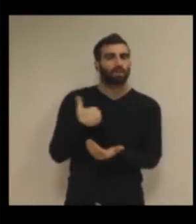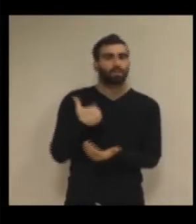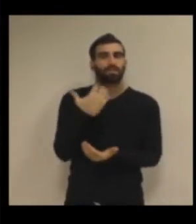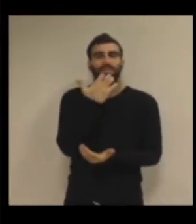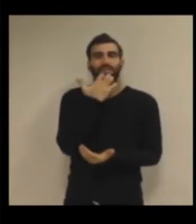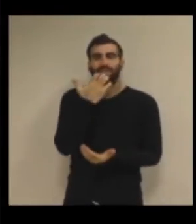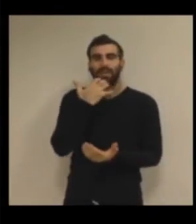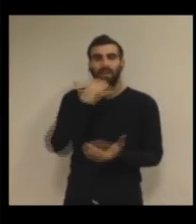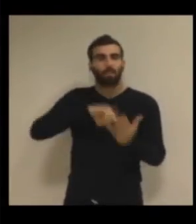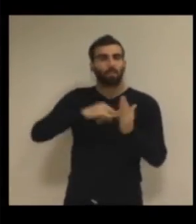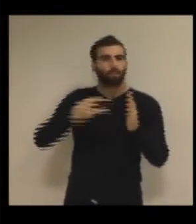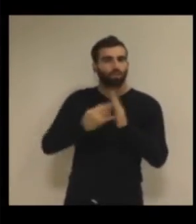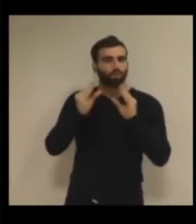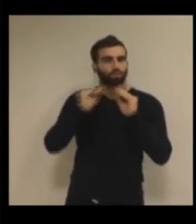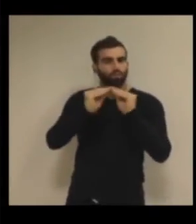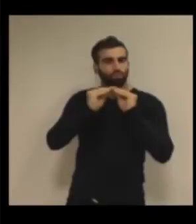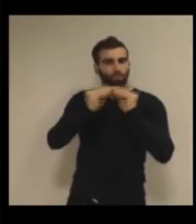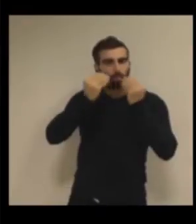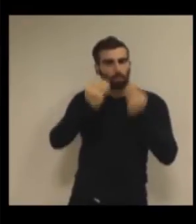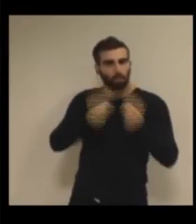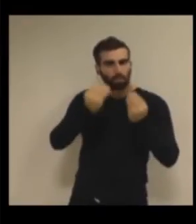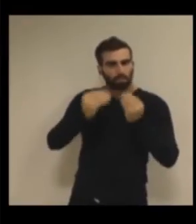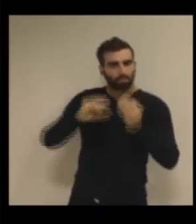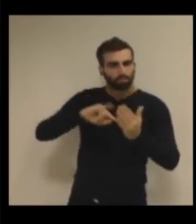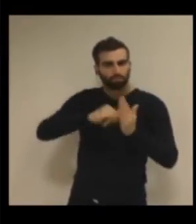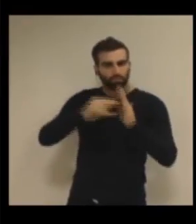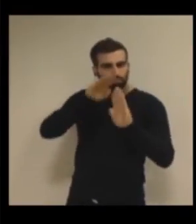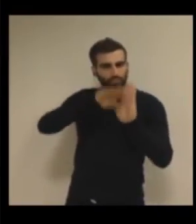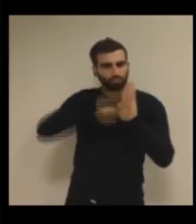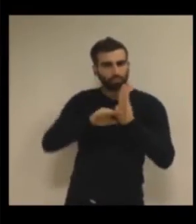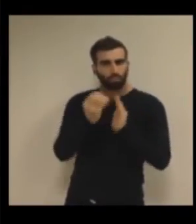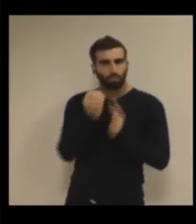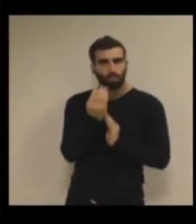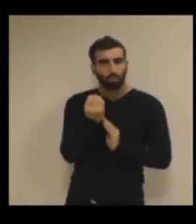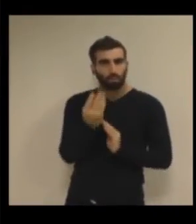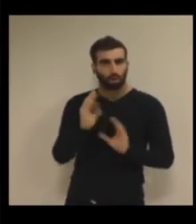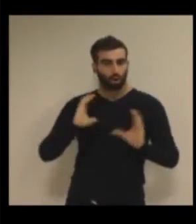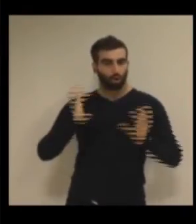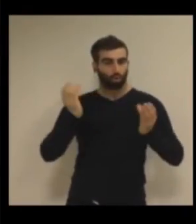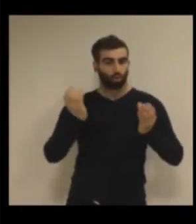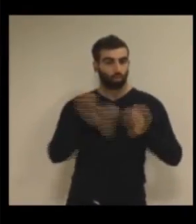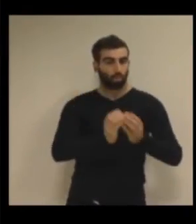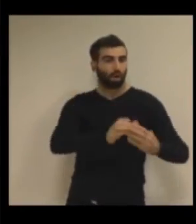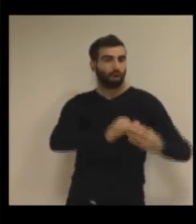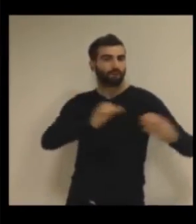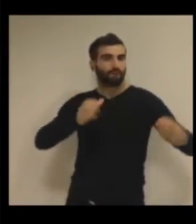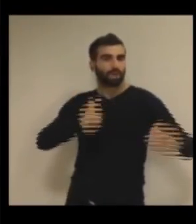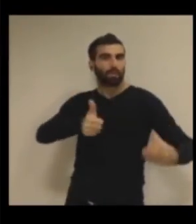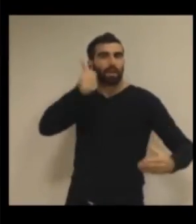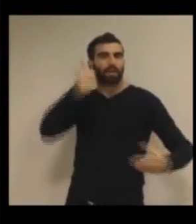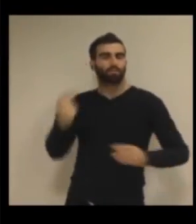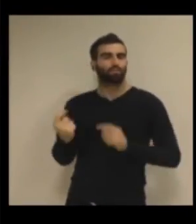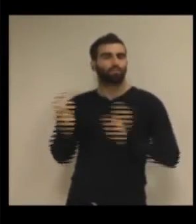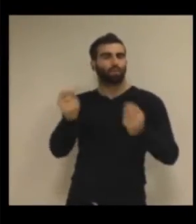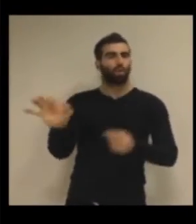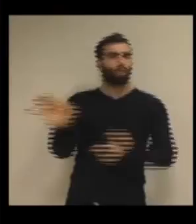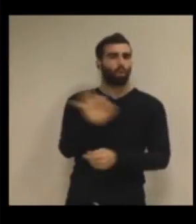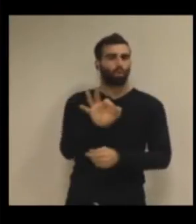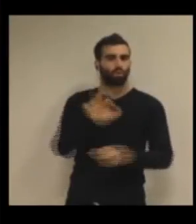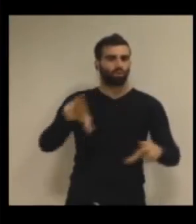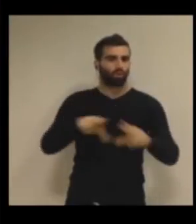bien planificado, acaba sirviendo a un porcentaje enorme, cuando no a la mayoría o a toda la población,